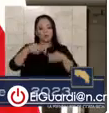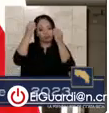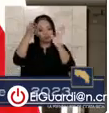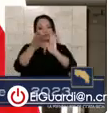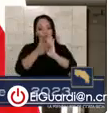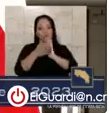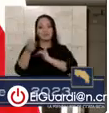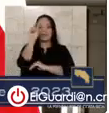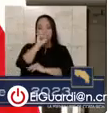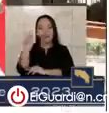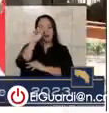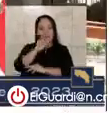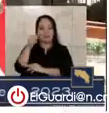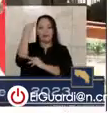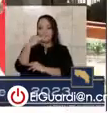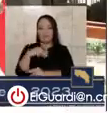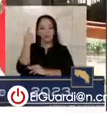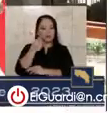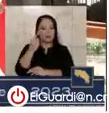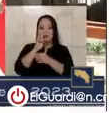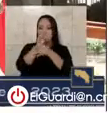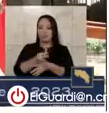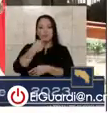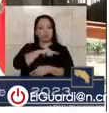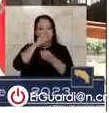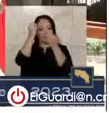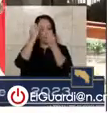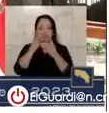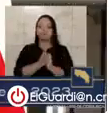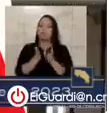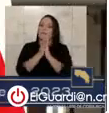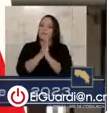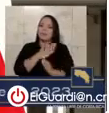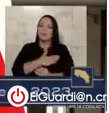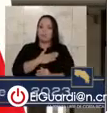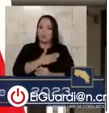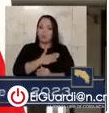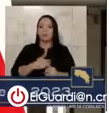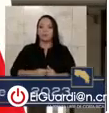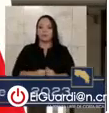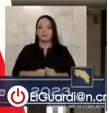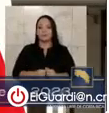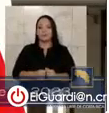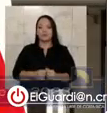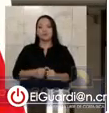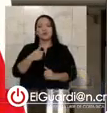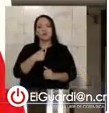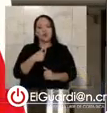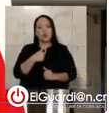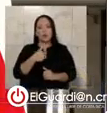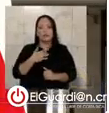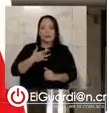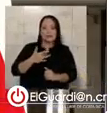cuentas semanal que es la tradición de este gobierno. Yo les pido un poco de disculpas porque ando, como decimos